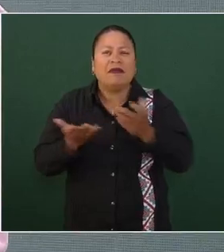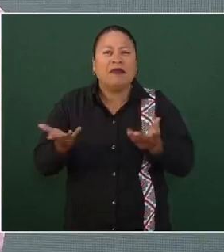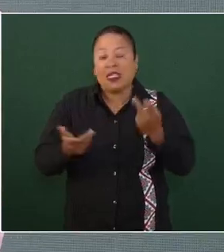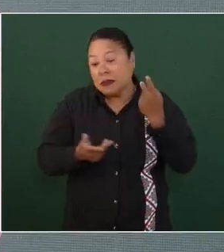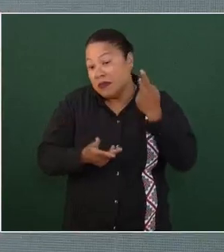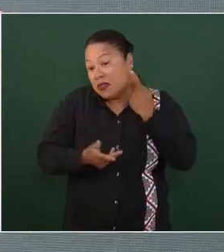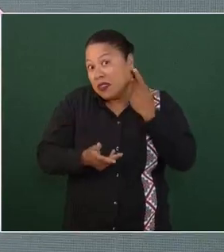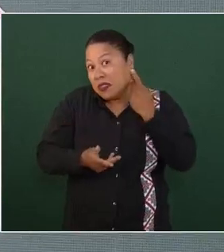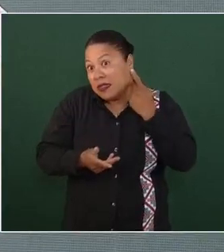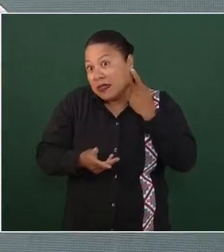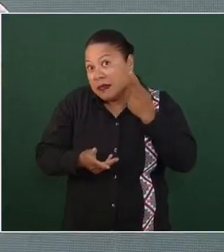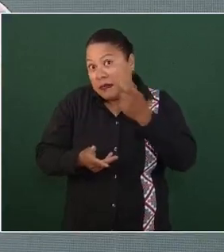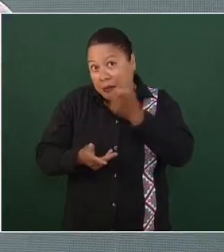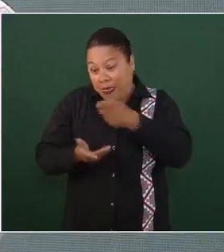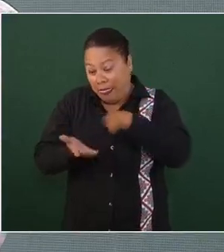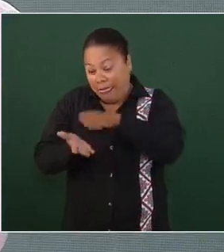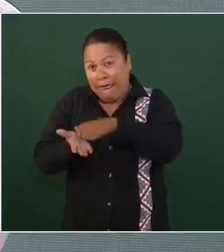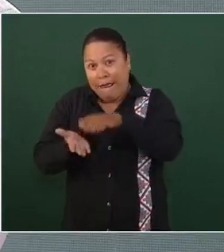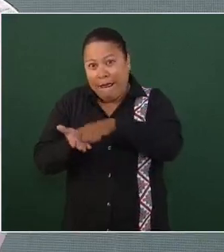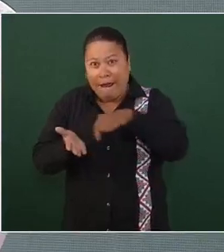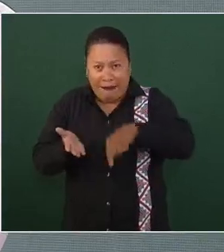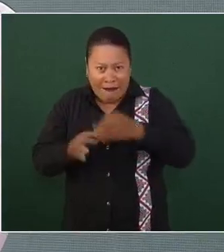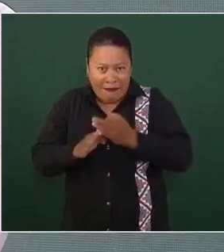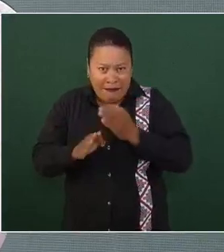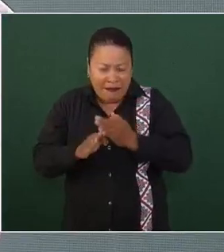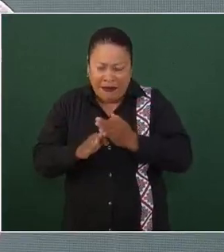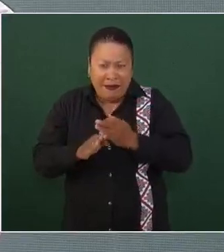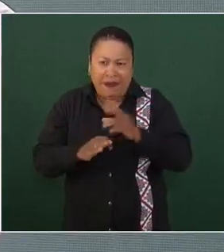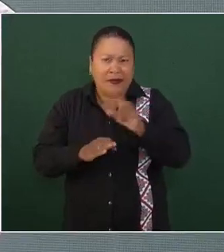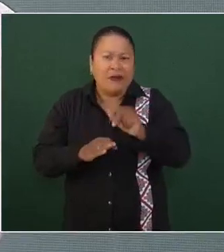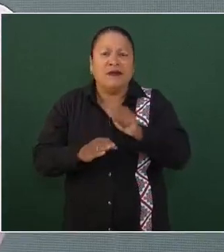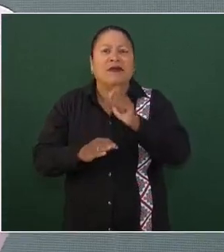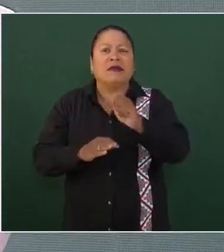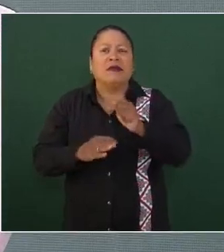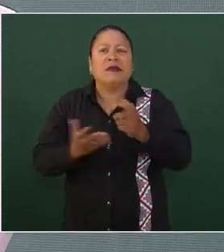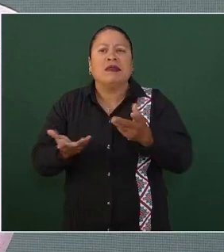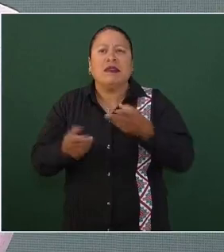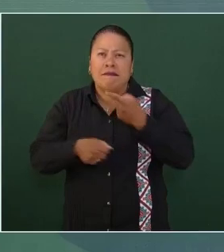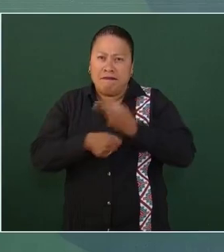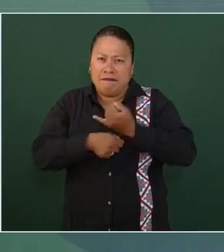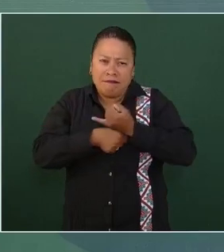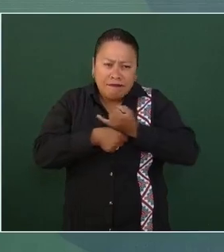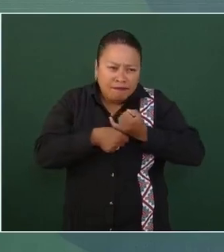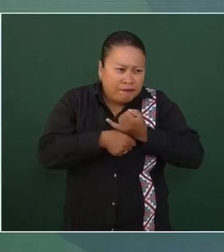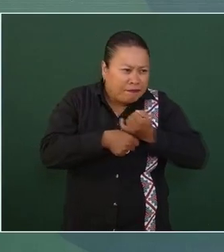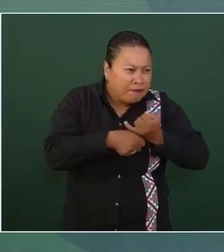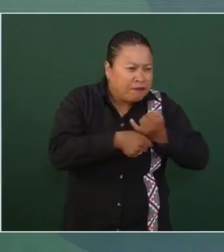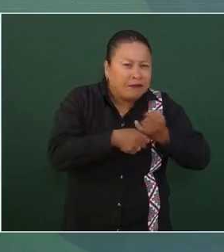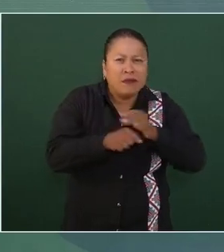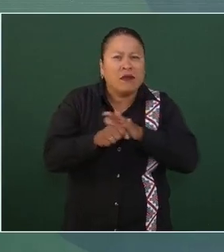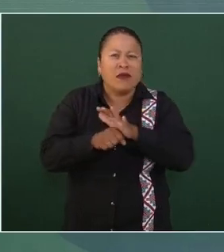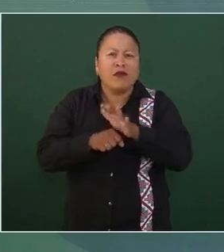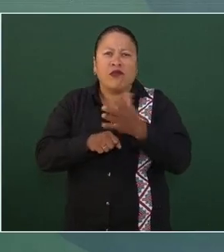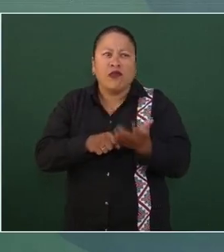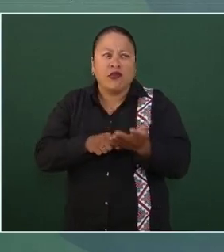política de nuestro tiempo voy a hacer un estudio sobre